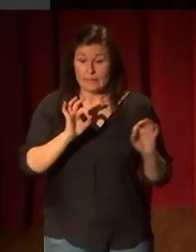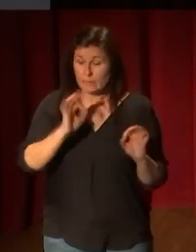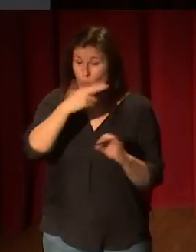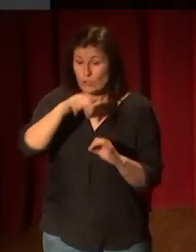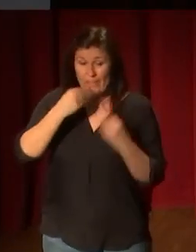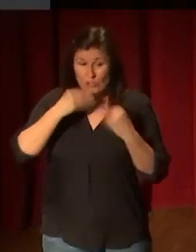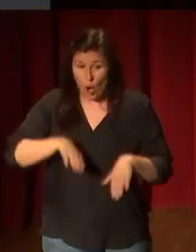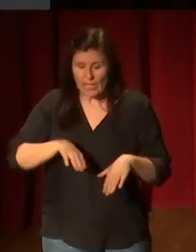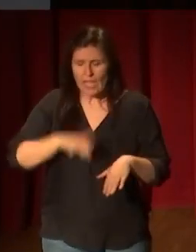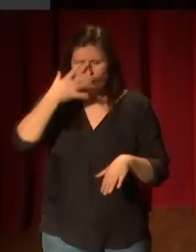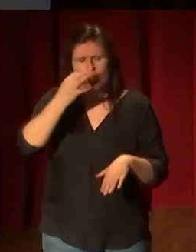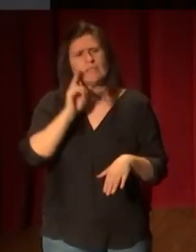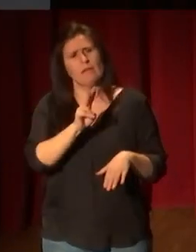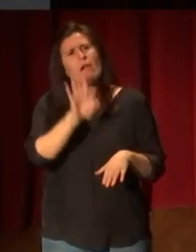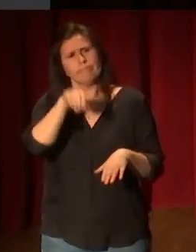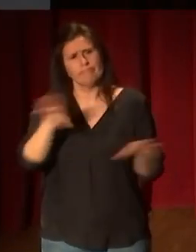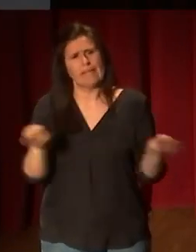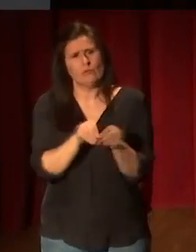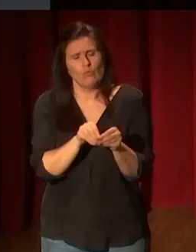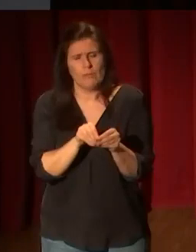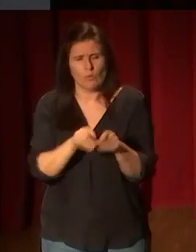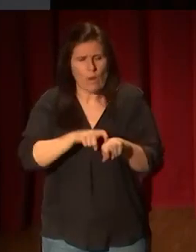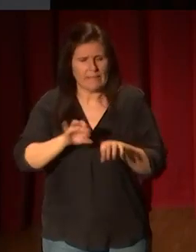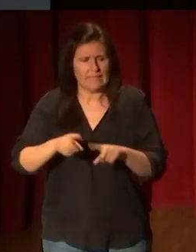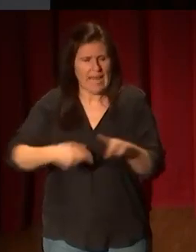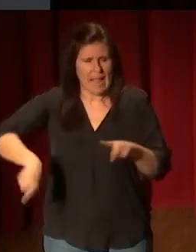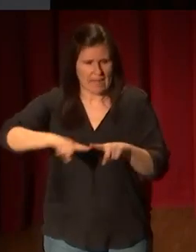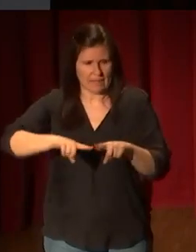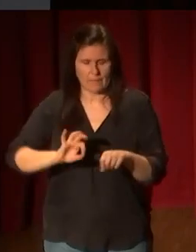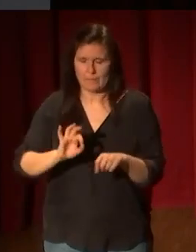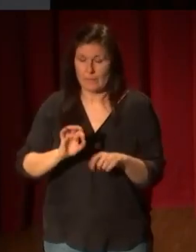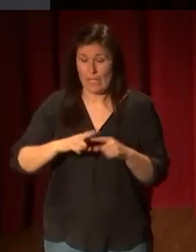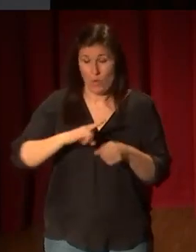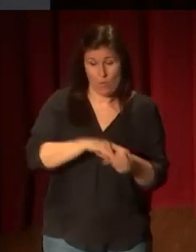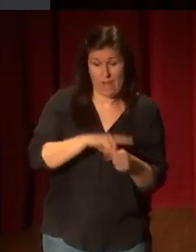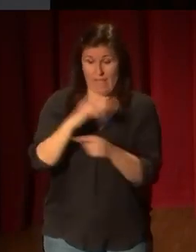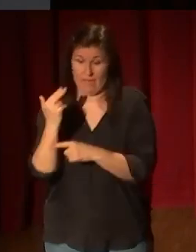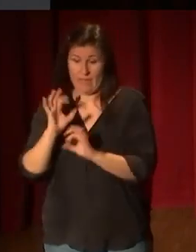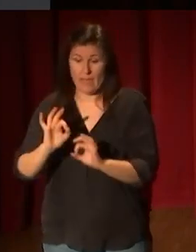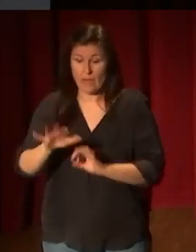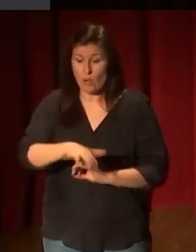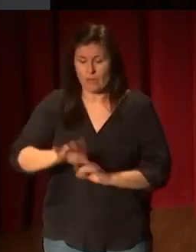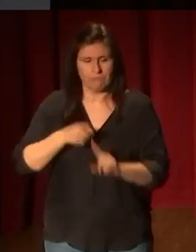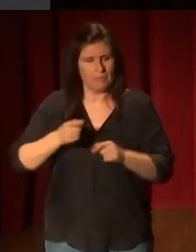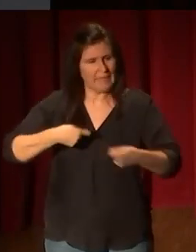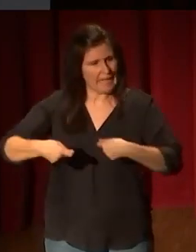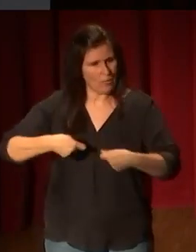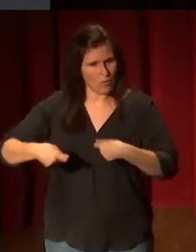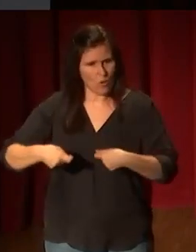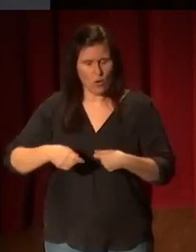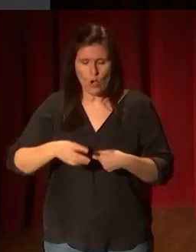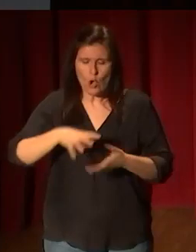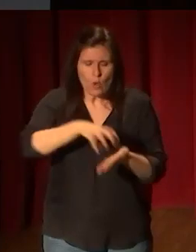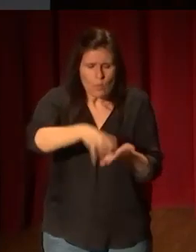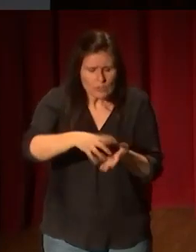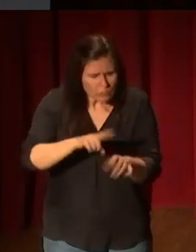creo que resume muy bien todas las cualidades de la plaza los días de diario era un lugar de mercado si se fijan aunque no vemos los puestos